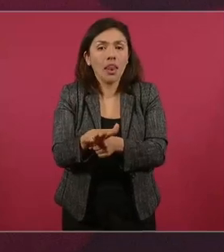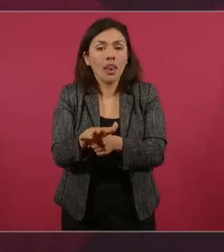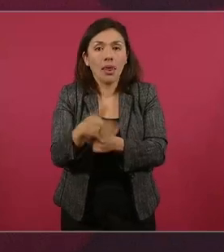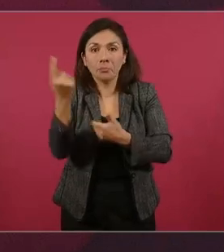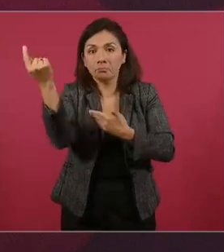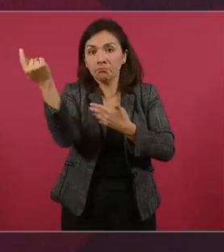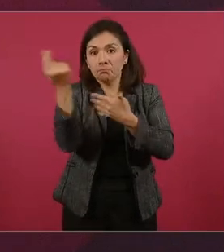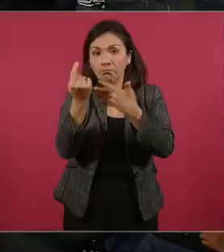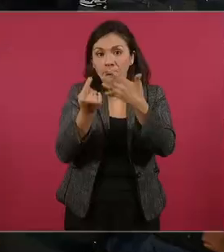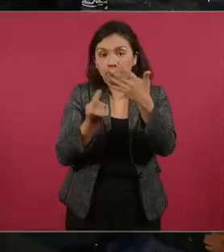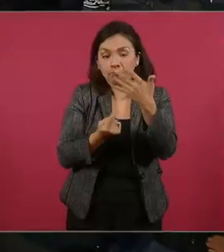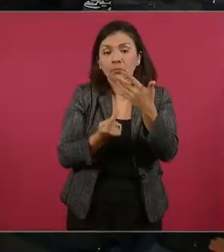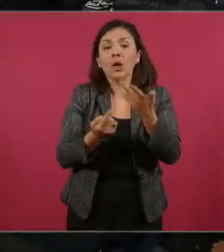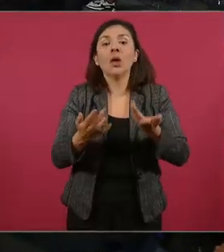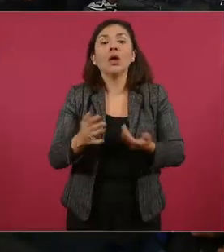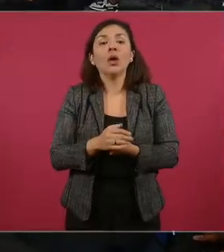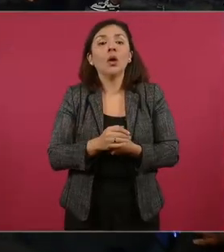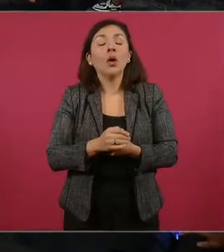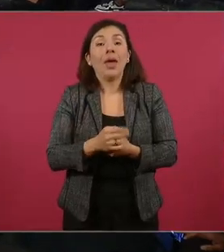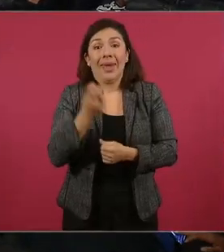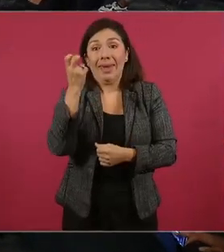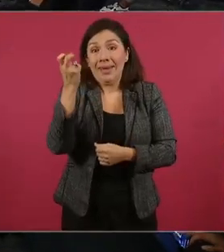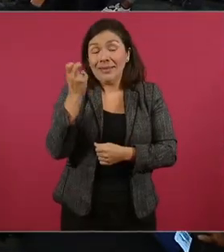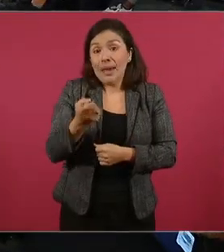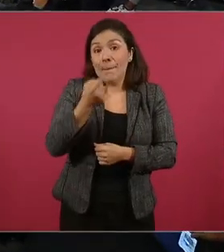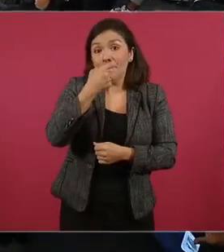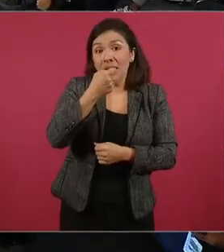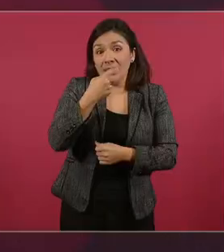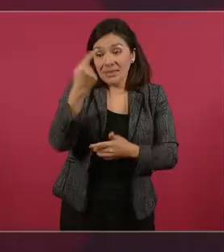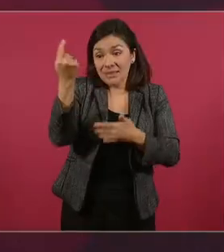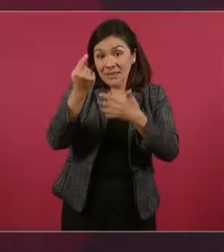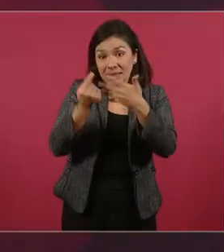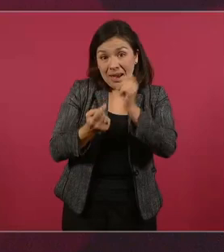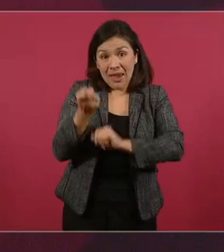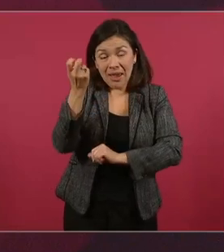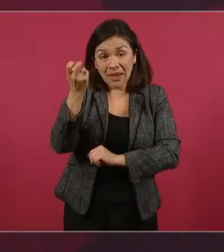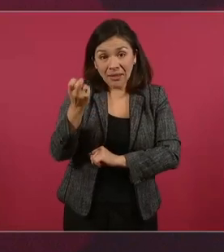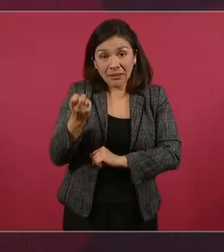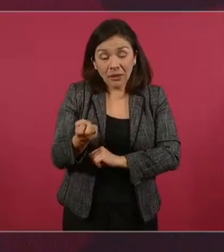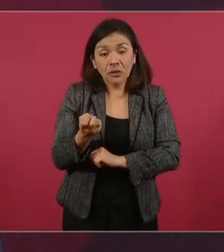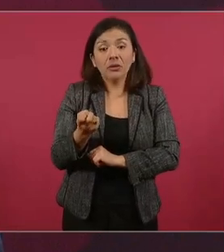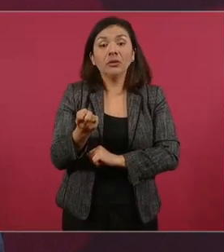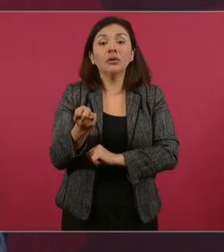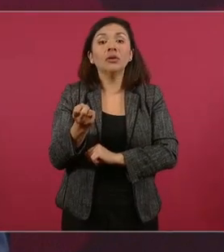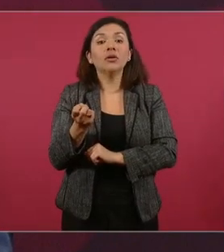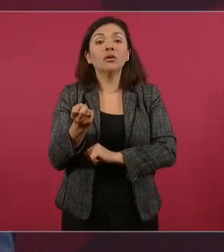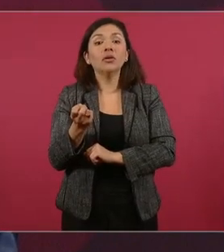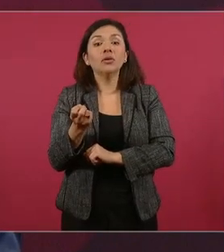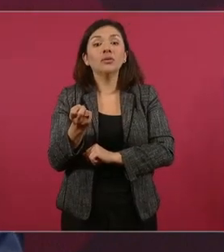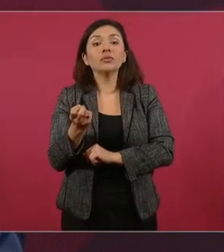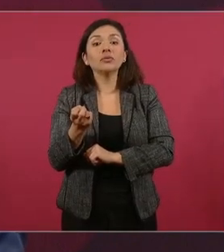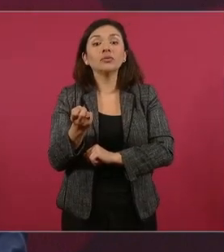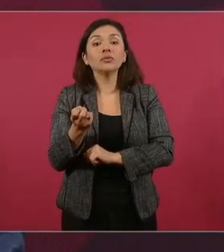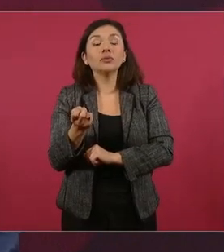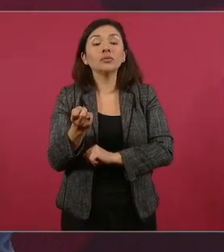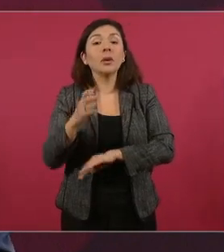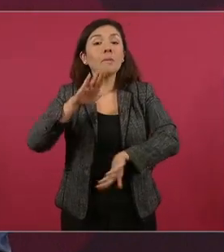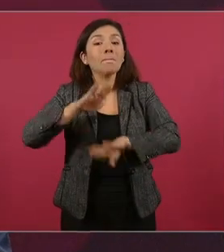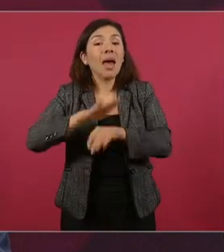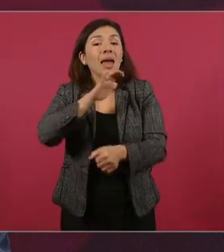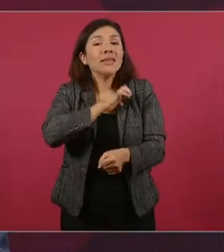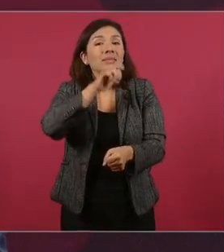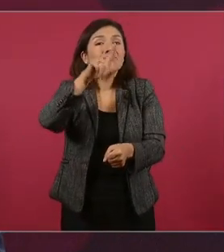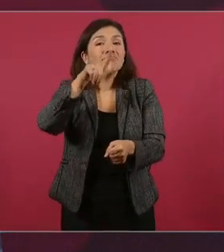y estas medicinas o medicamentos que son